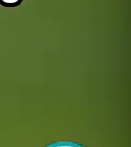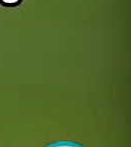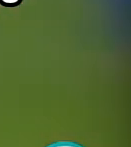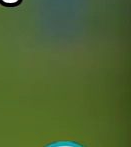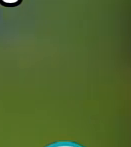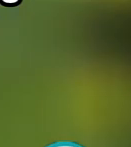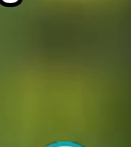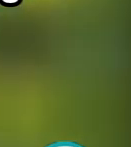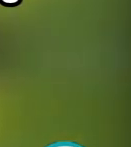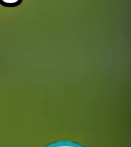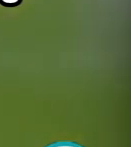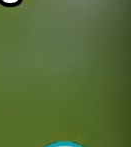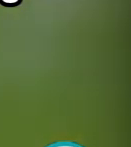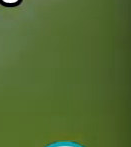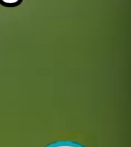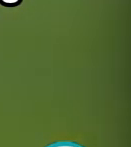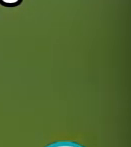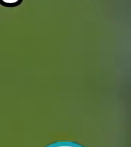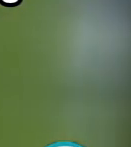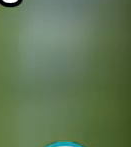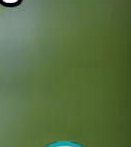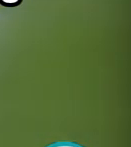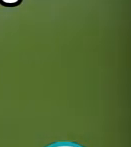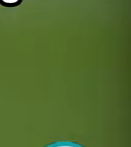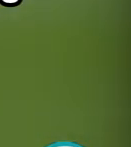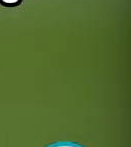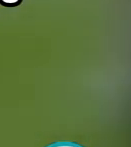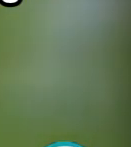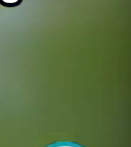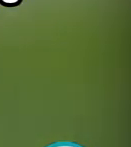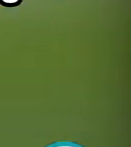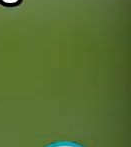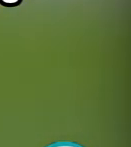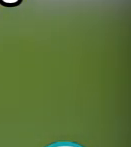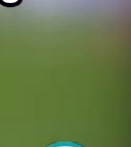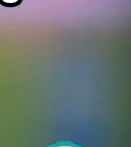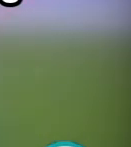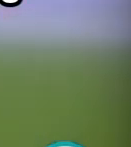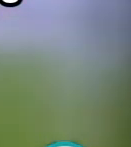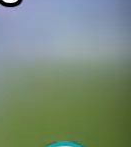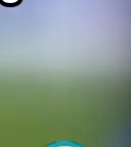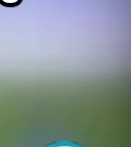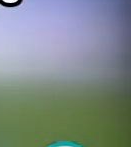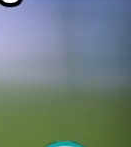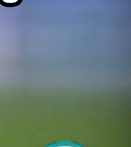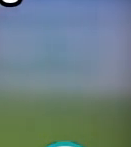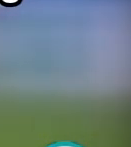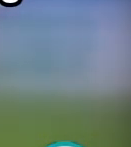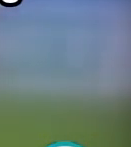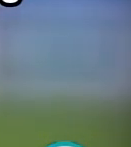Trayazo espectacular de Marc Cucurella. Se acomodó el balón que le puso el Cucho, se acercó 1,5 metros a la